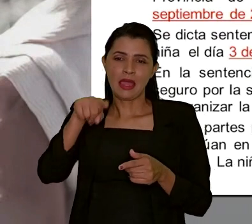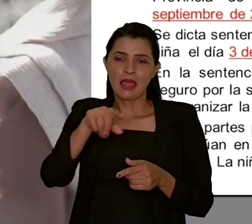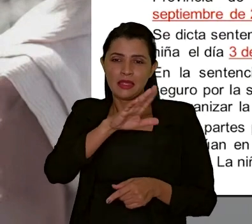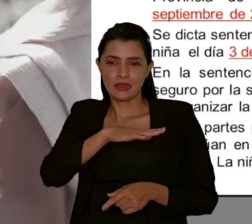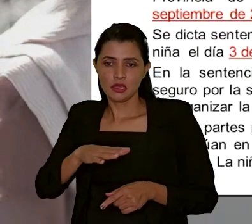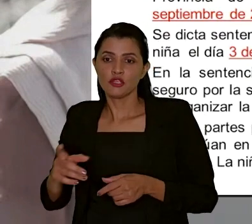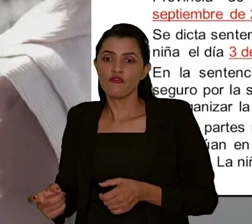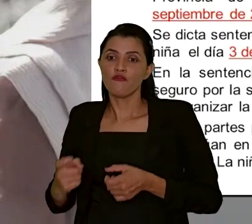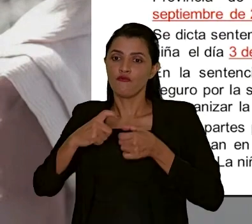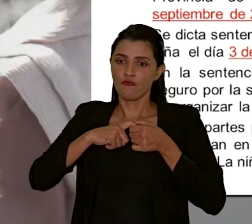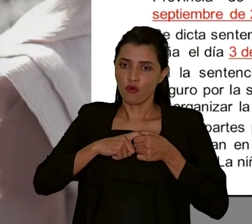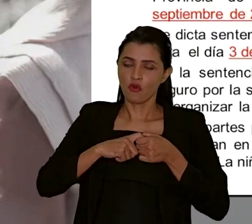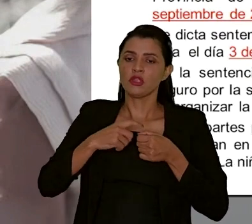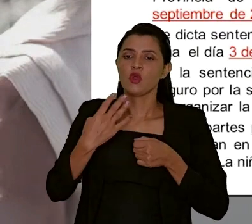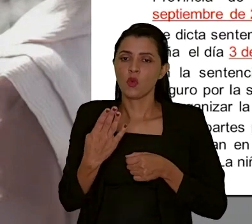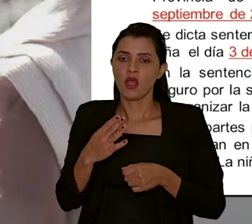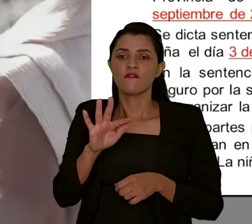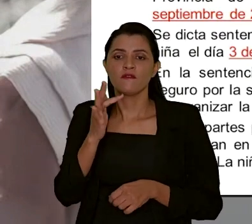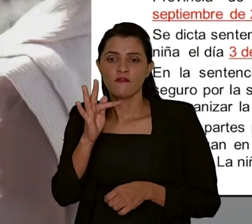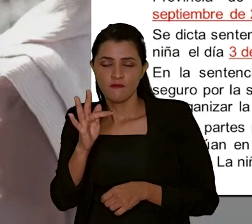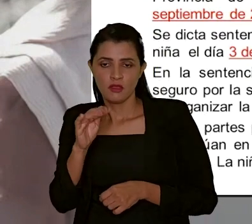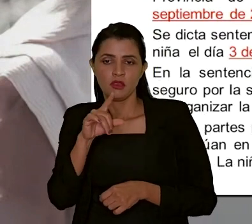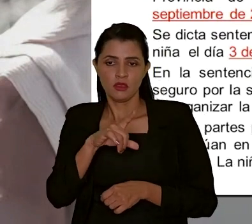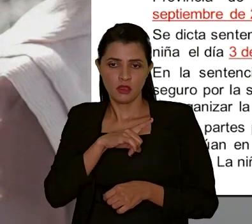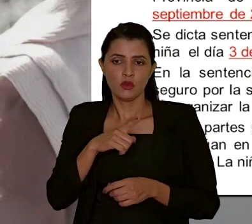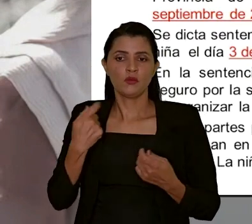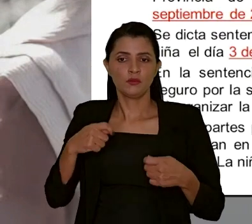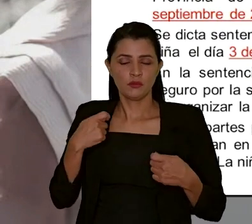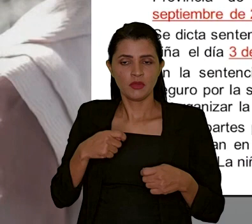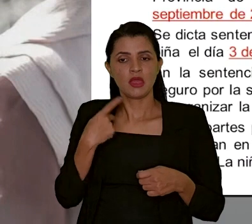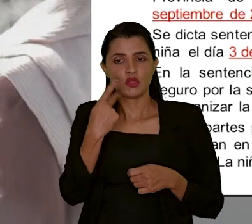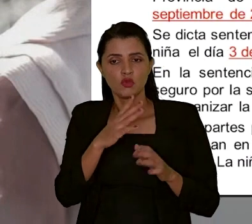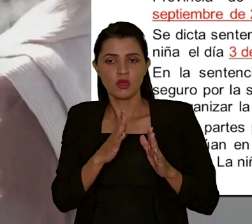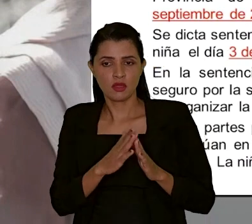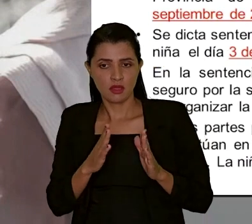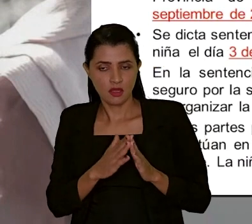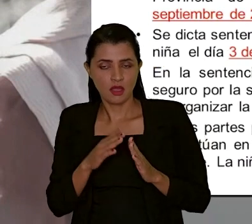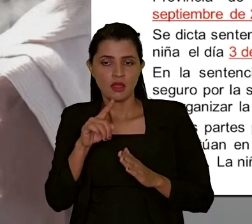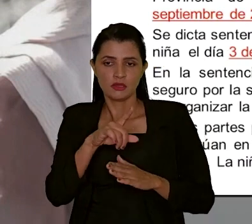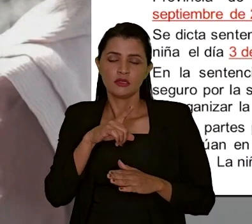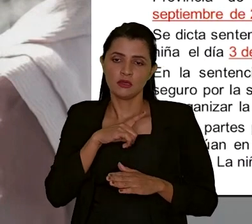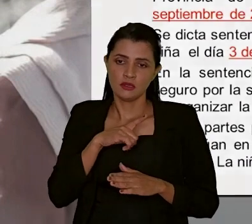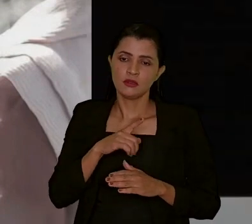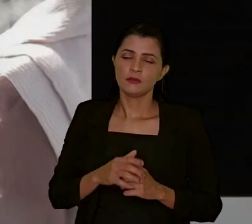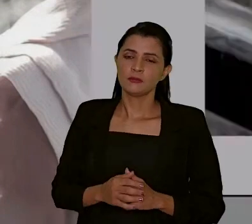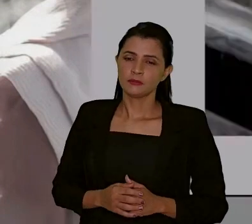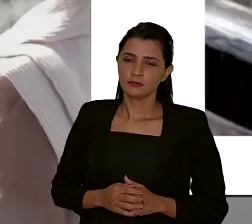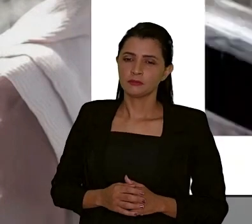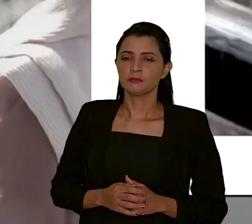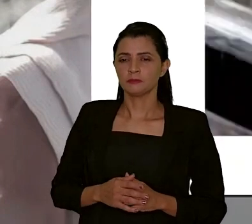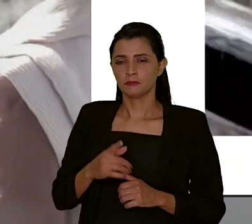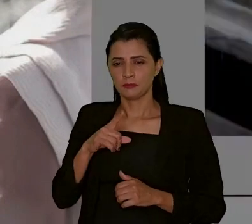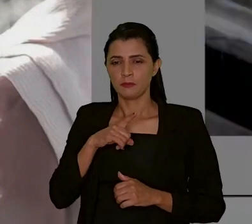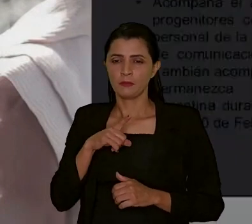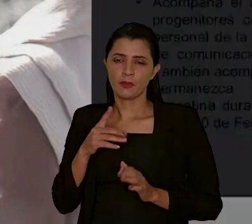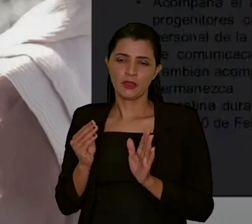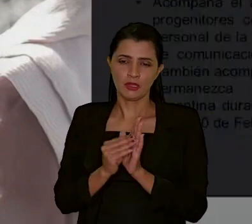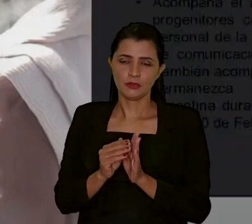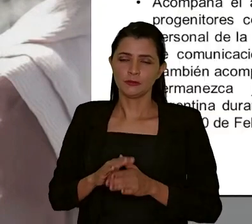niña retorna el 4 de enero de 2021. Miren que es un caso muy reciente y llevado adelante en plena